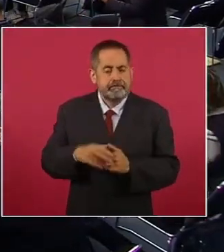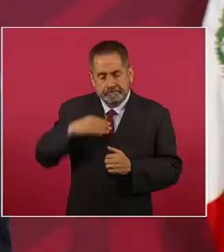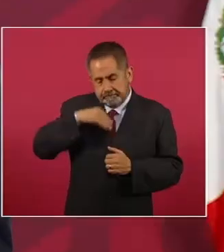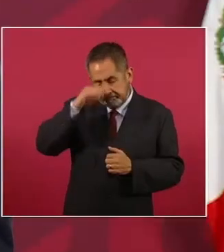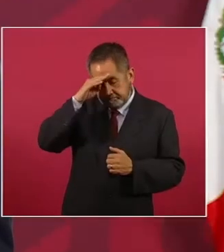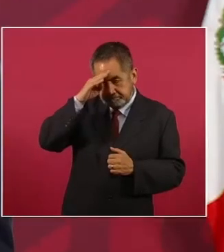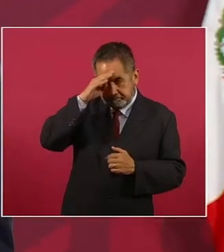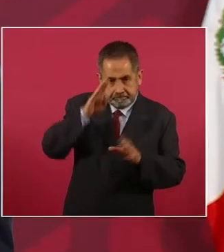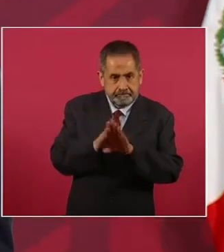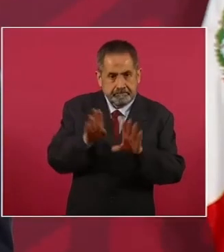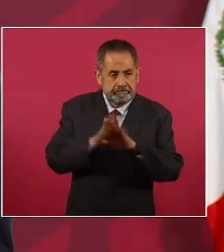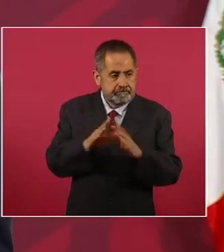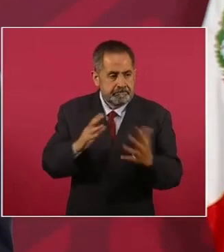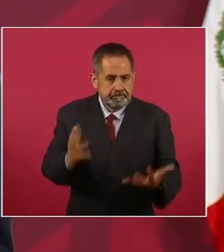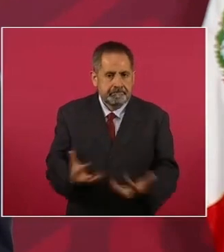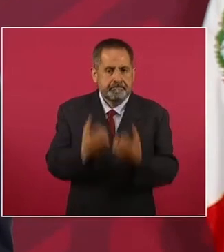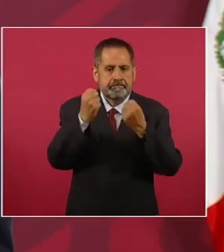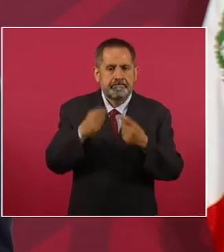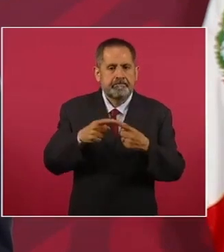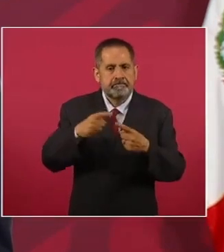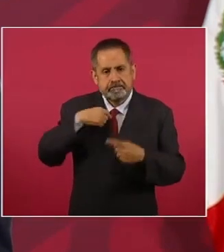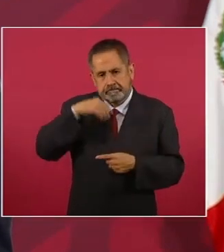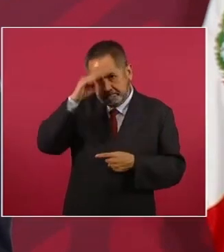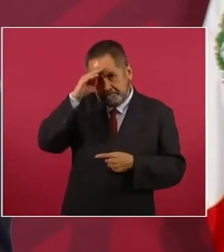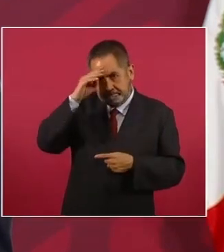buscando rescatarlos. Estamos